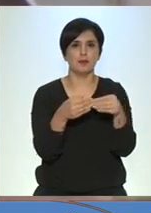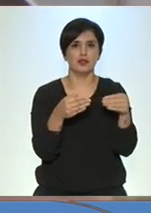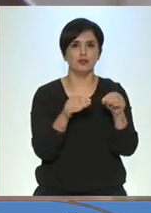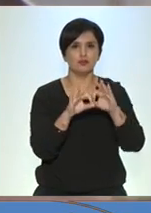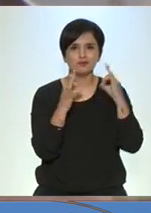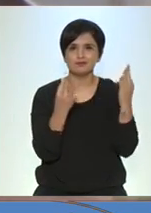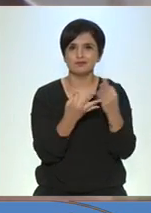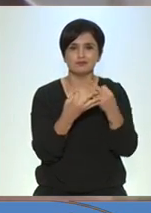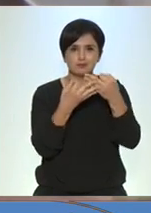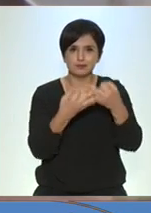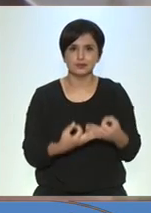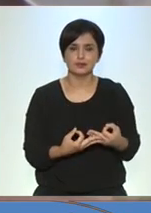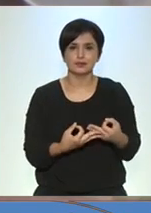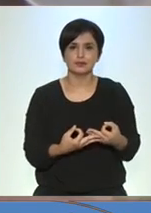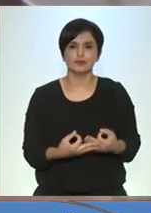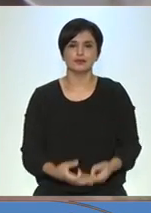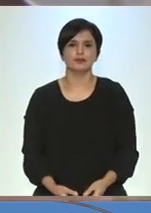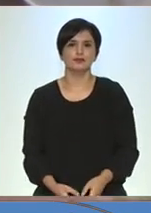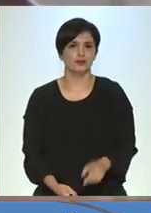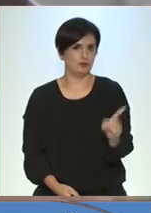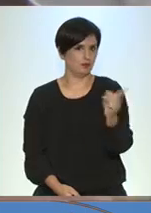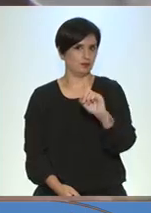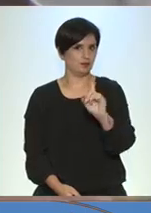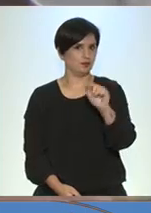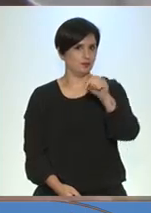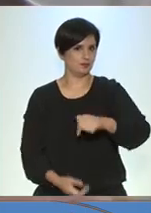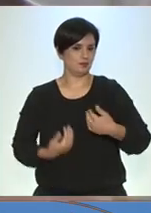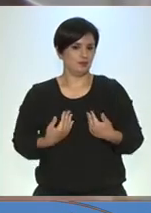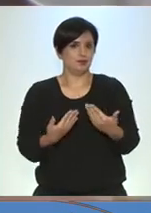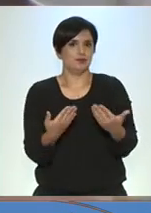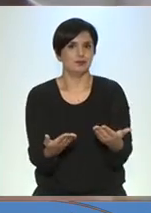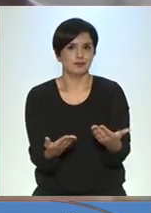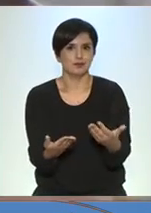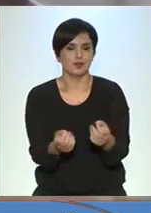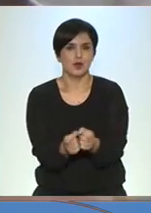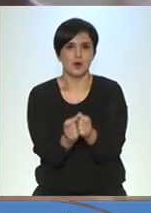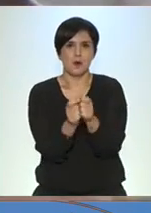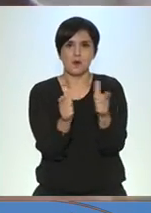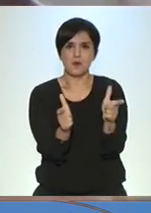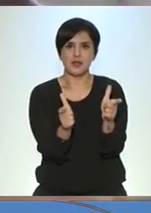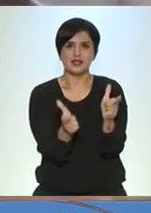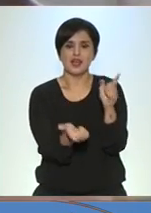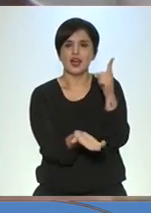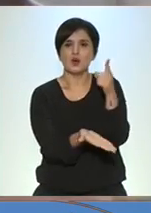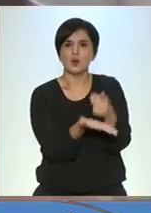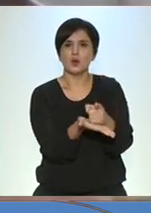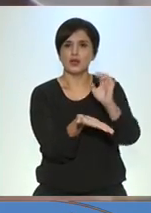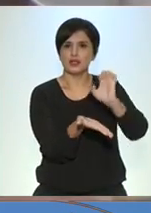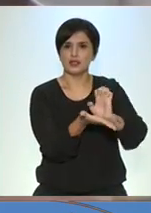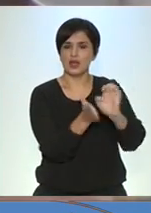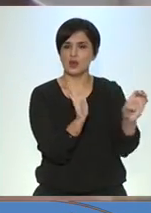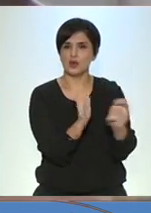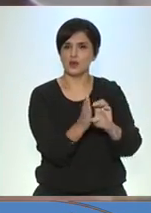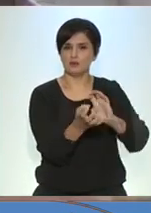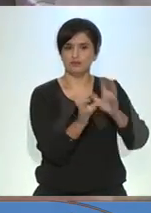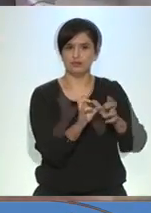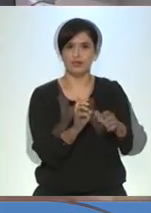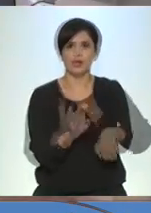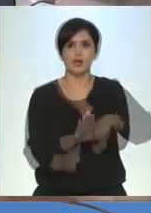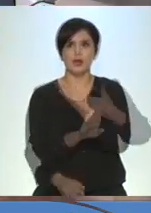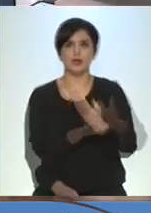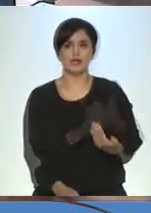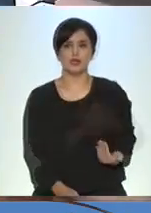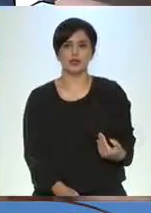total. Presidenta, no estamos aquí disponibles para aumentar un estado de excepción que avale la